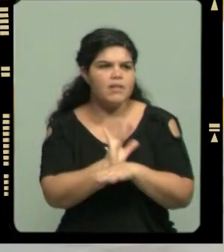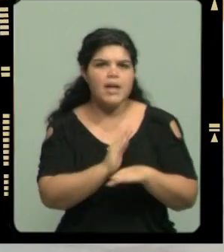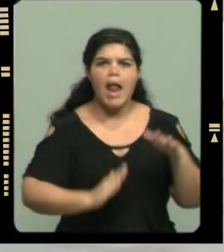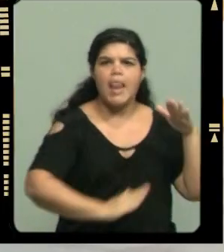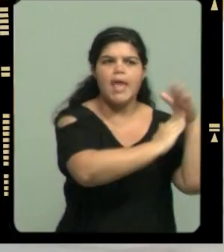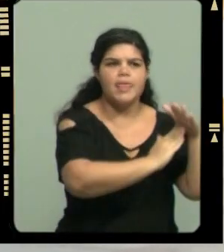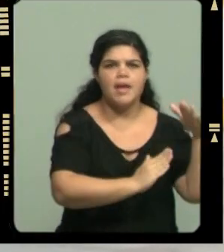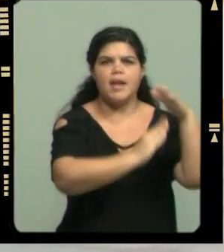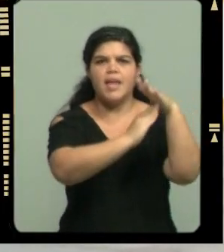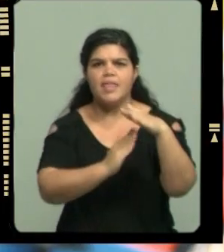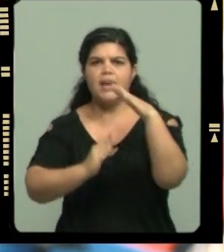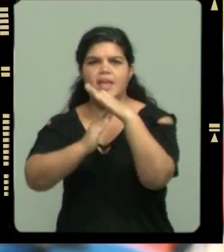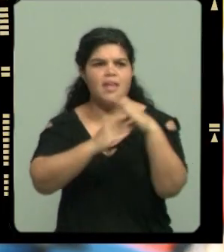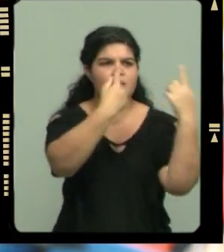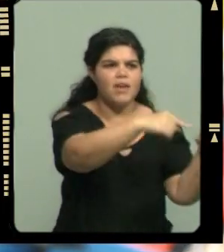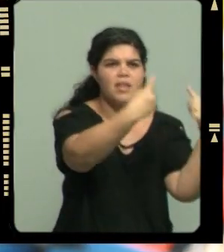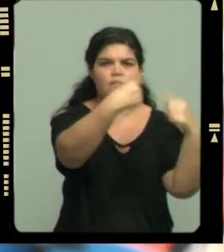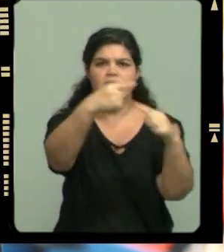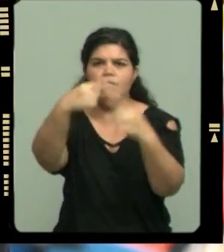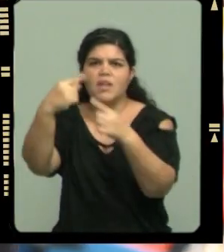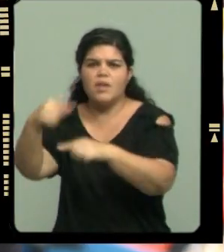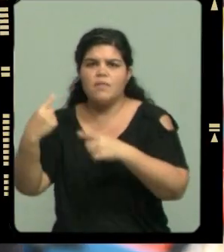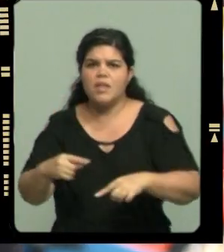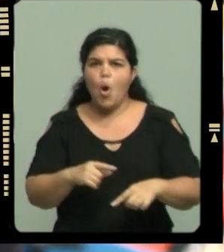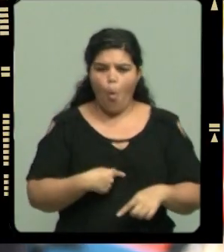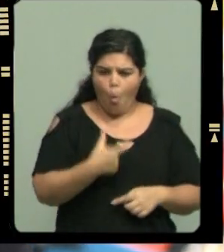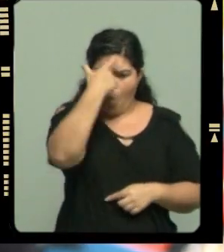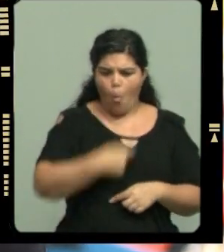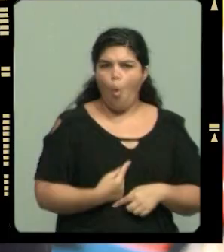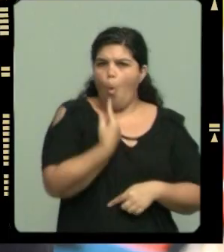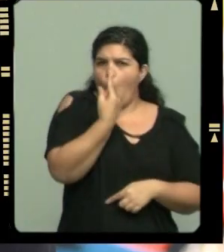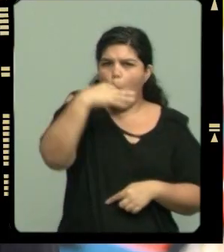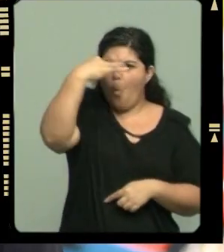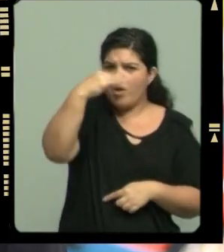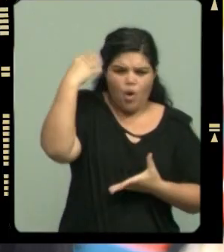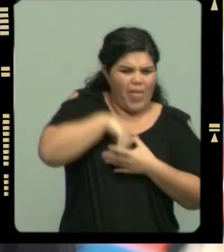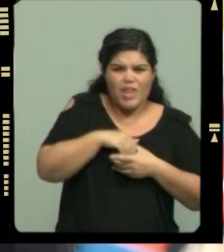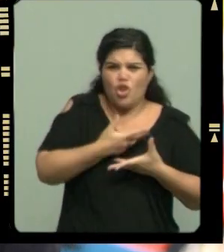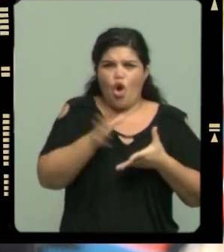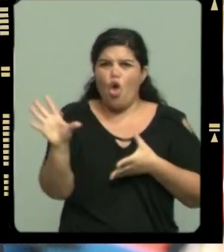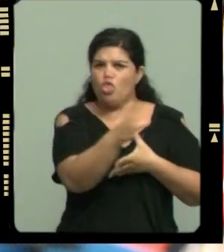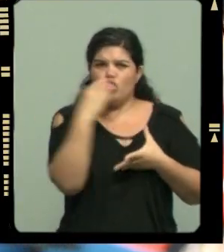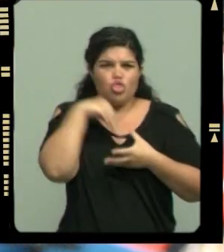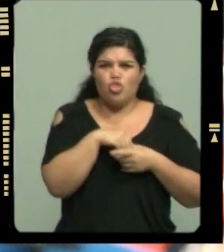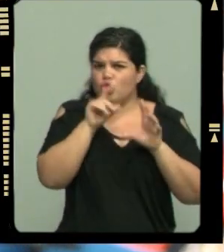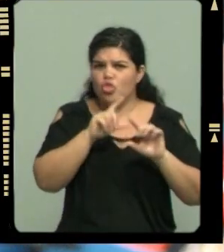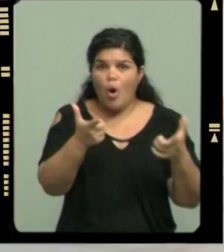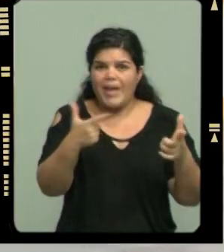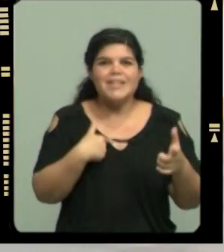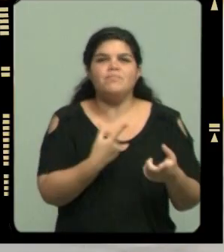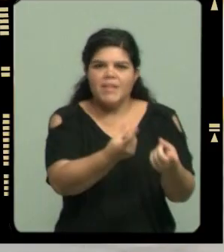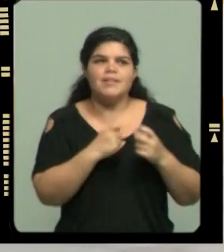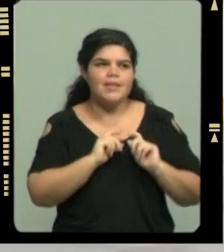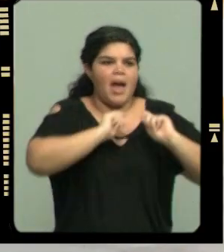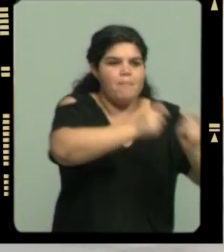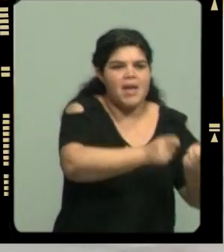humor. Entonces vos ves cuando vos trabajas con proyectos en estos programas de líderes o en la educación moderna que busca trabajar con proyectos, con equipos,